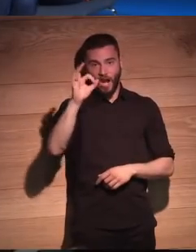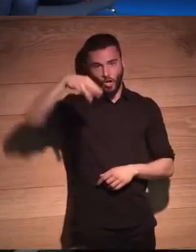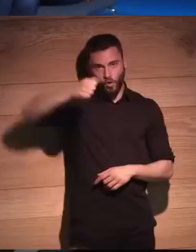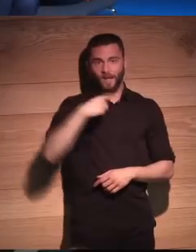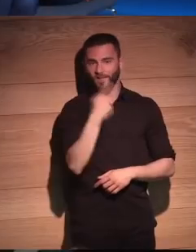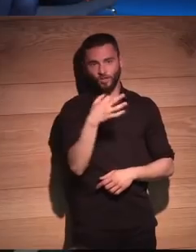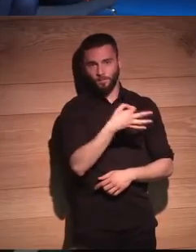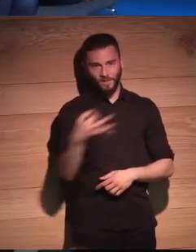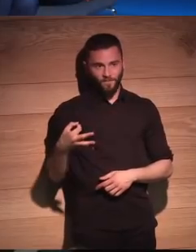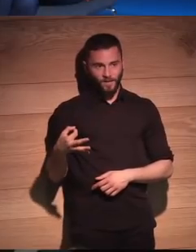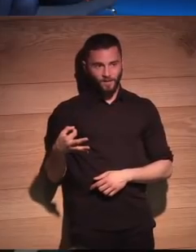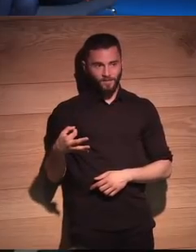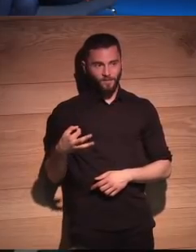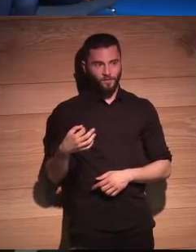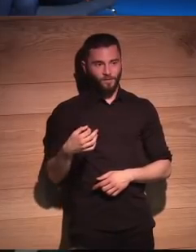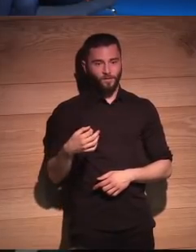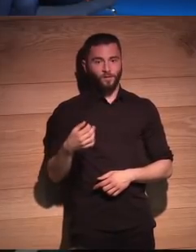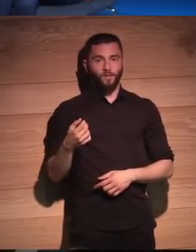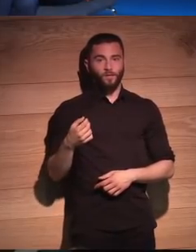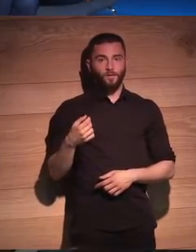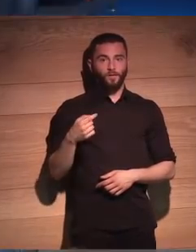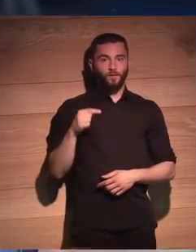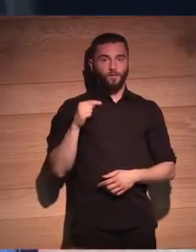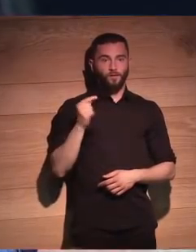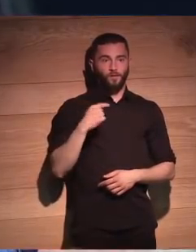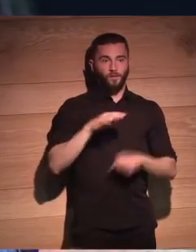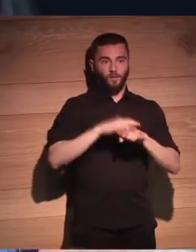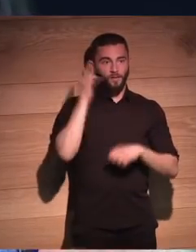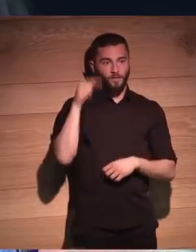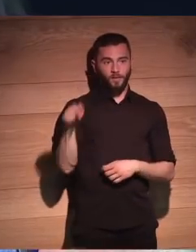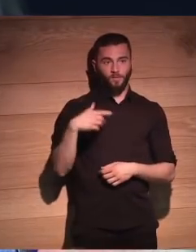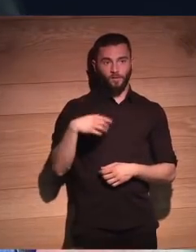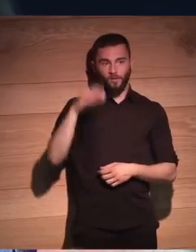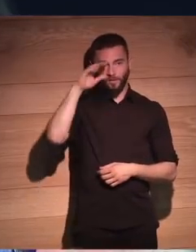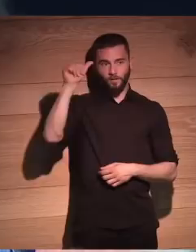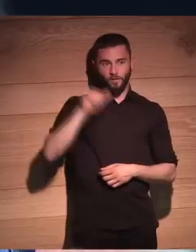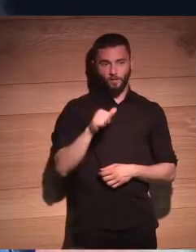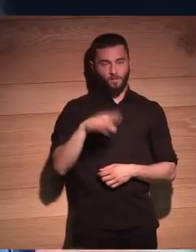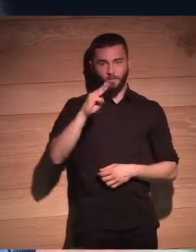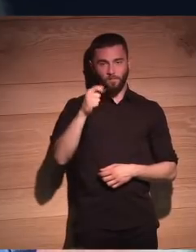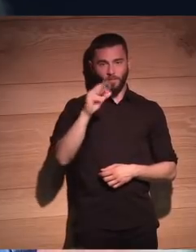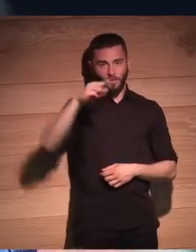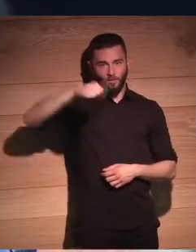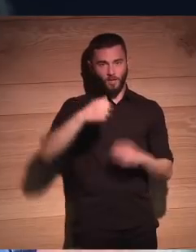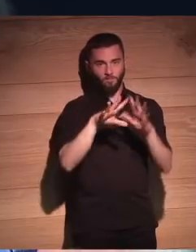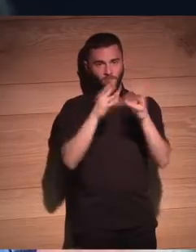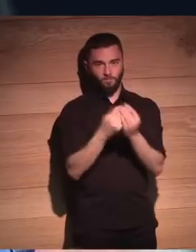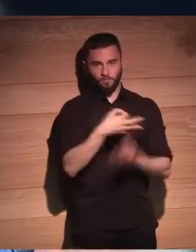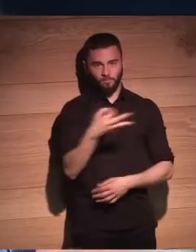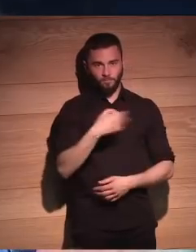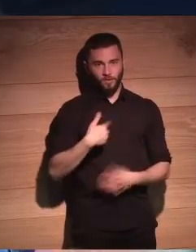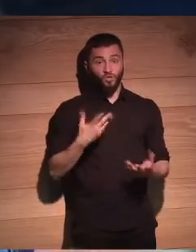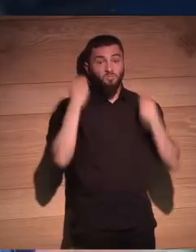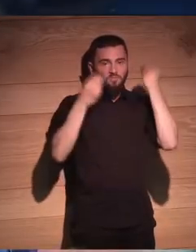estaba ya también en el discurso de nuestra amiga, pero Paloma lo ha resumido perfectamente. Yo creo que en ese sentido el cine lo tiene muy fácil,